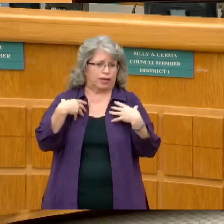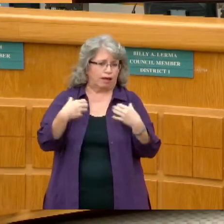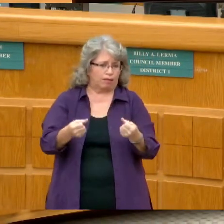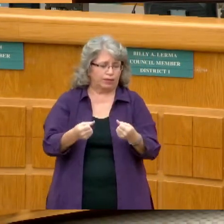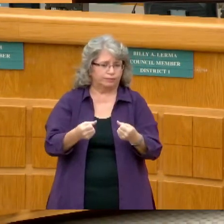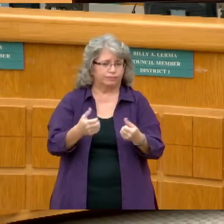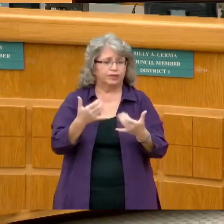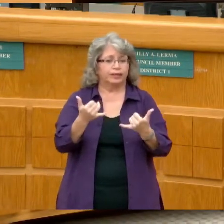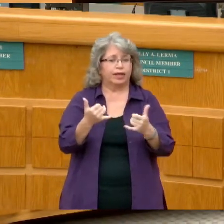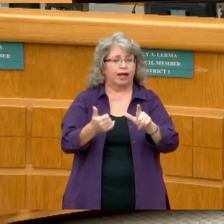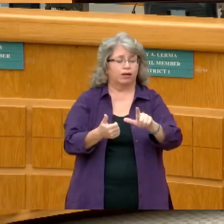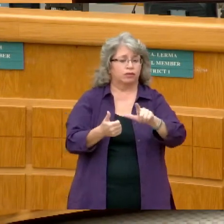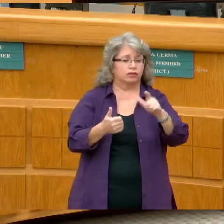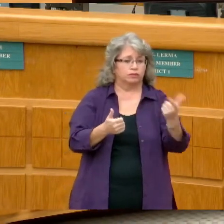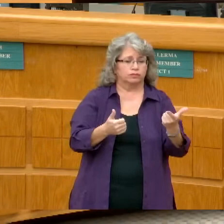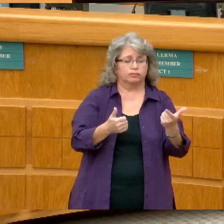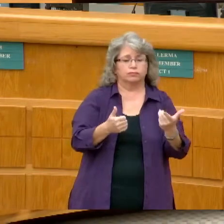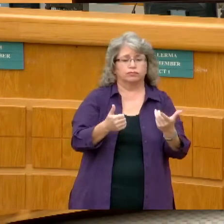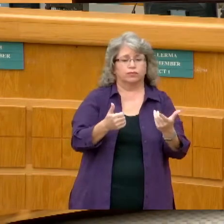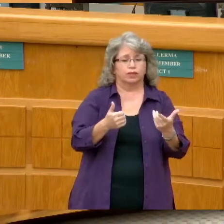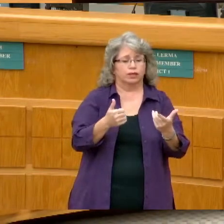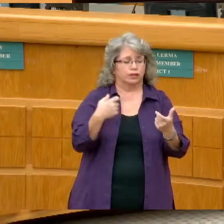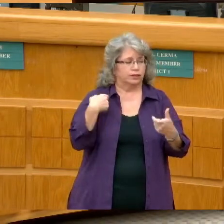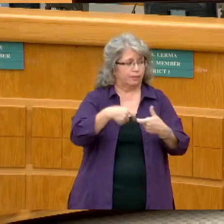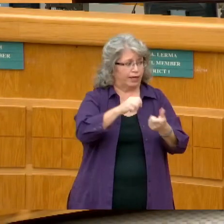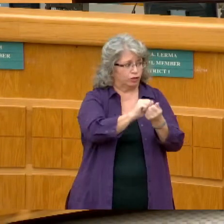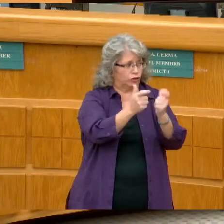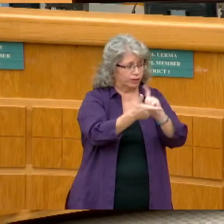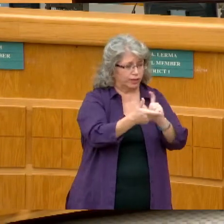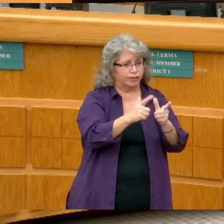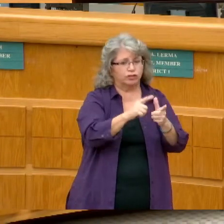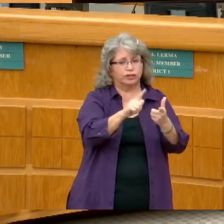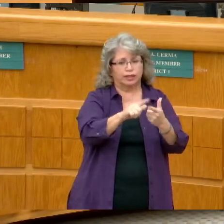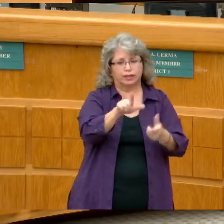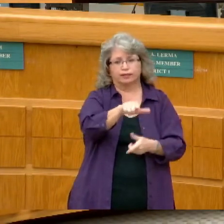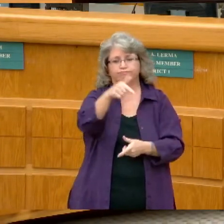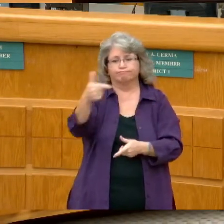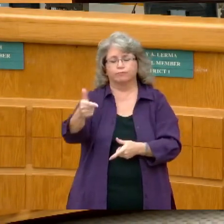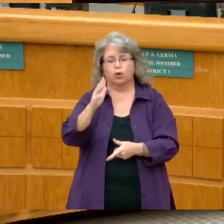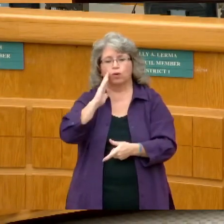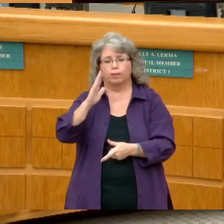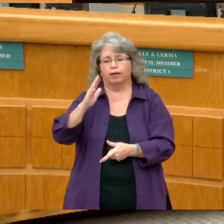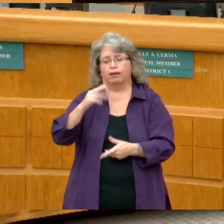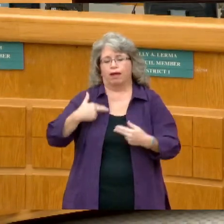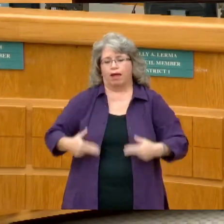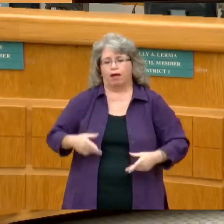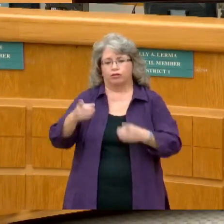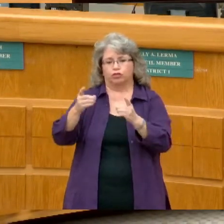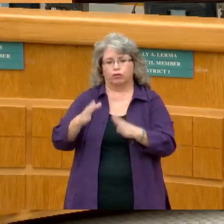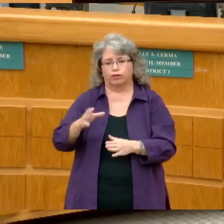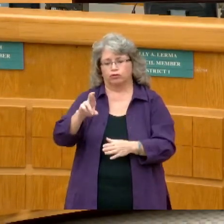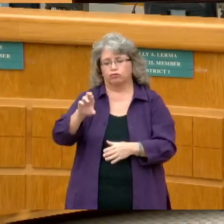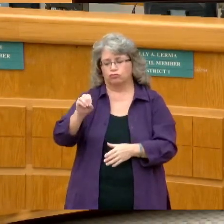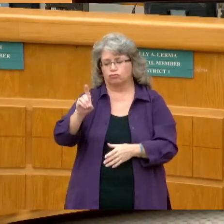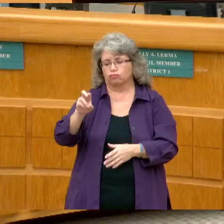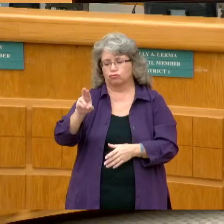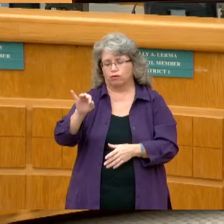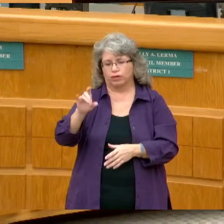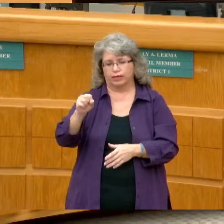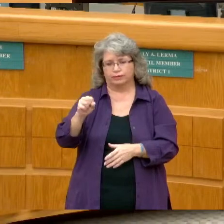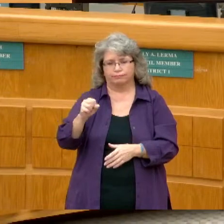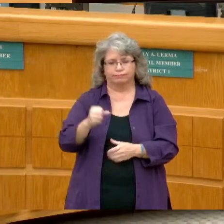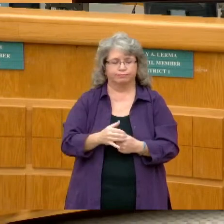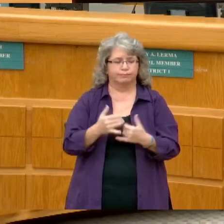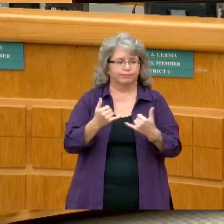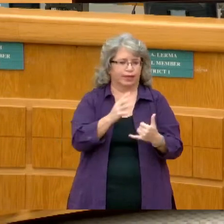from our health director, Annette Rodriguez, after the translation from Gabby. Thank you, Gabby. Quiero recordarles que contamos en la ciudad